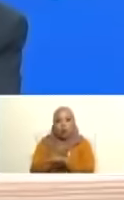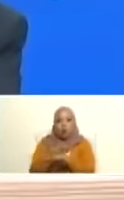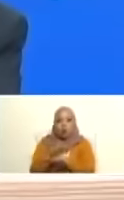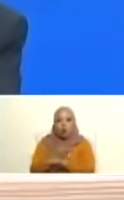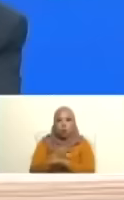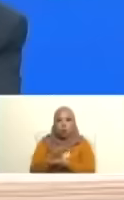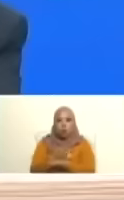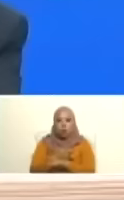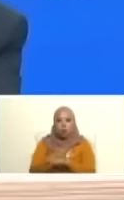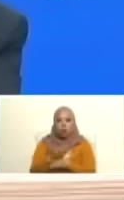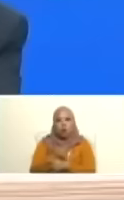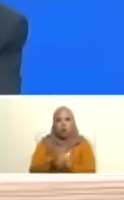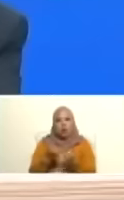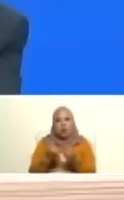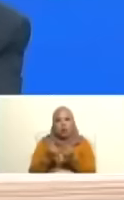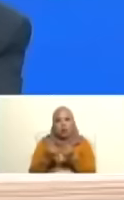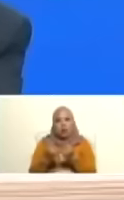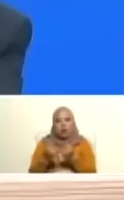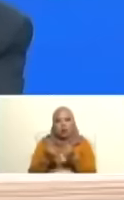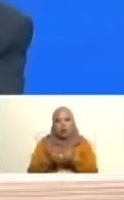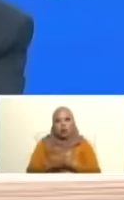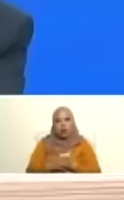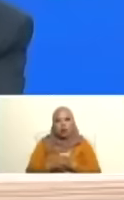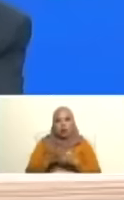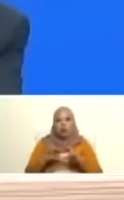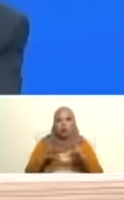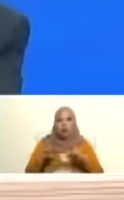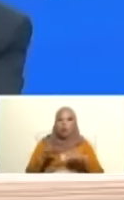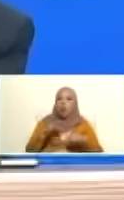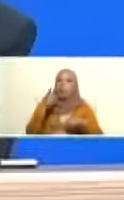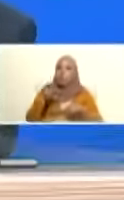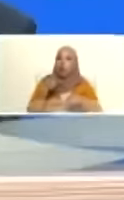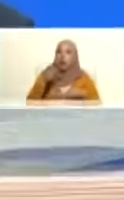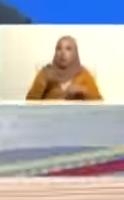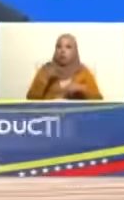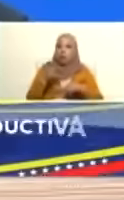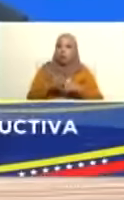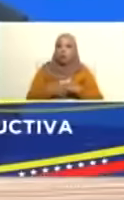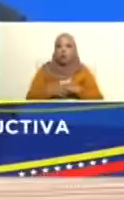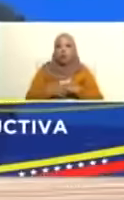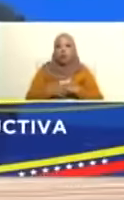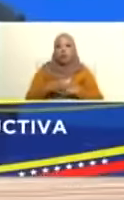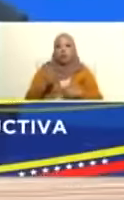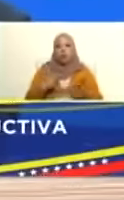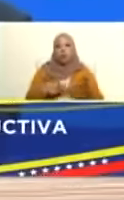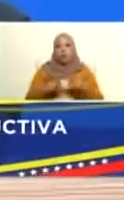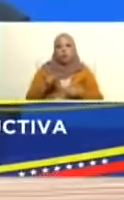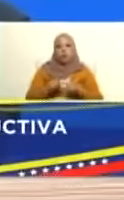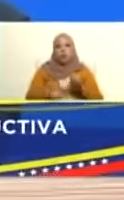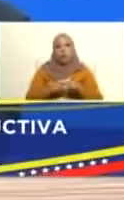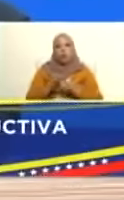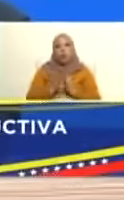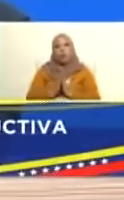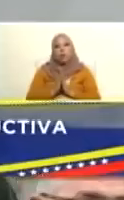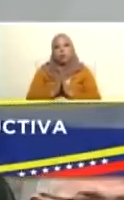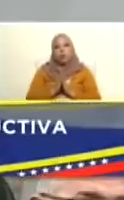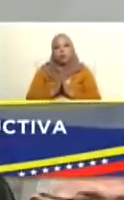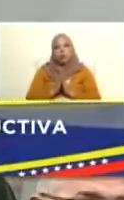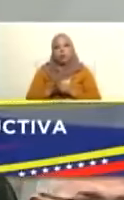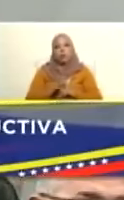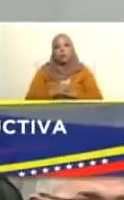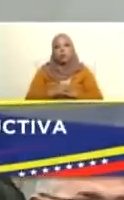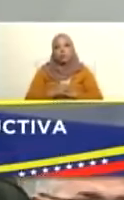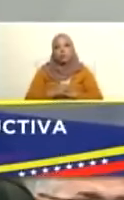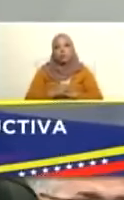con los sectores económicos, como es el tema de las poligonales, los beneficios directos. Por favor. Así